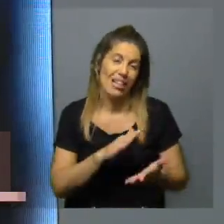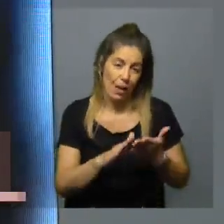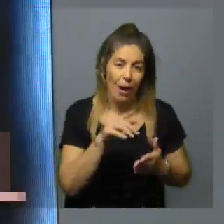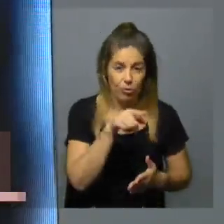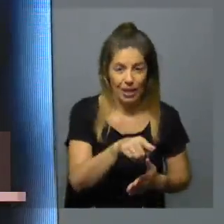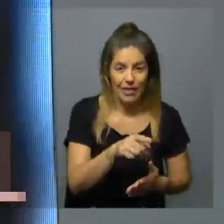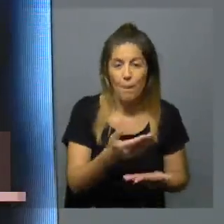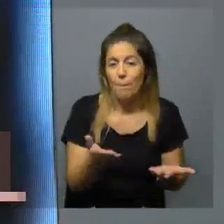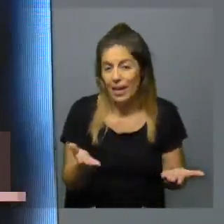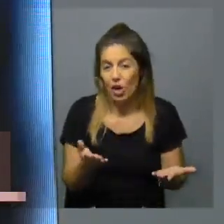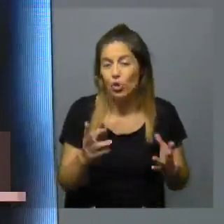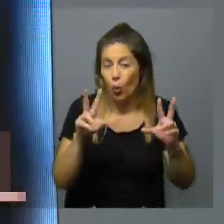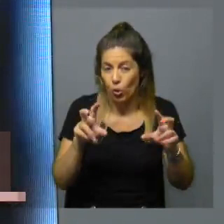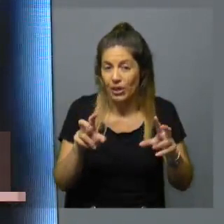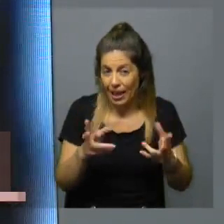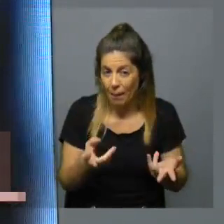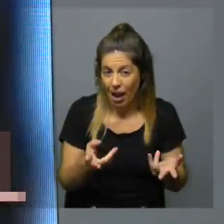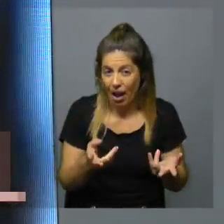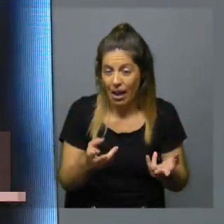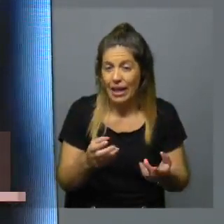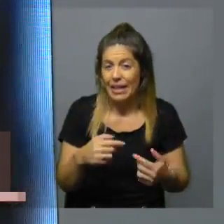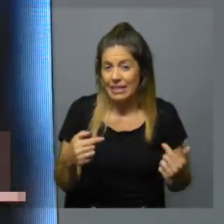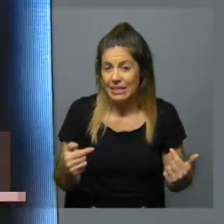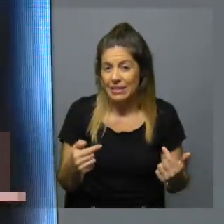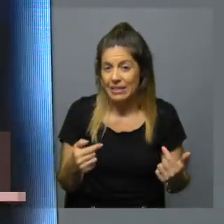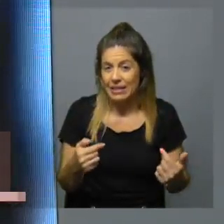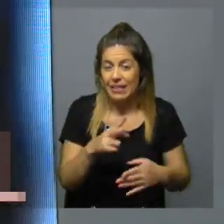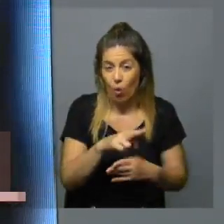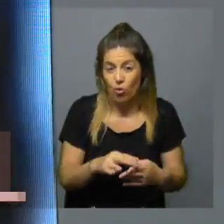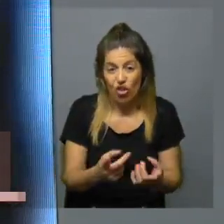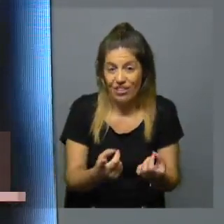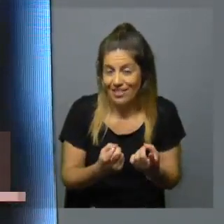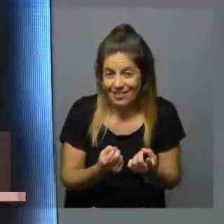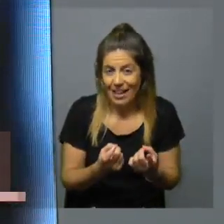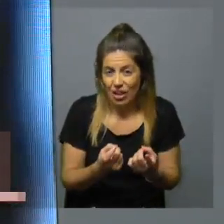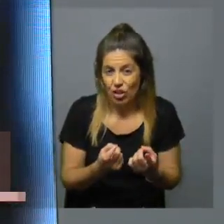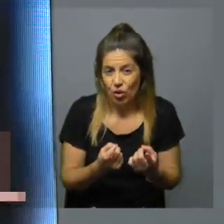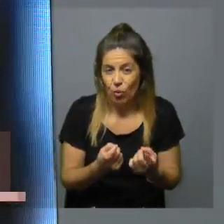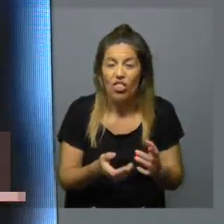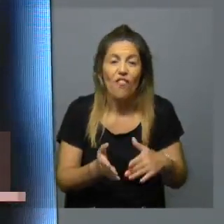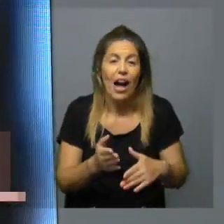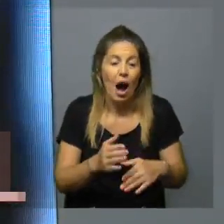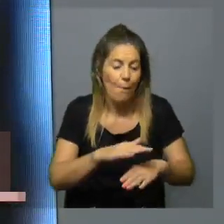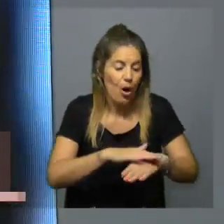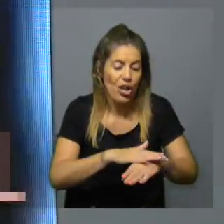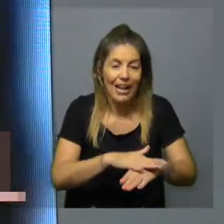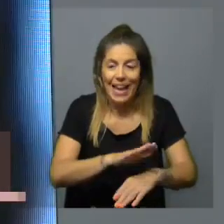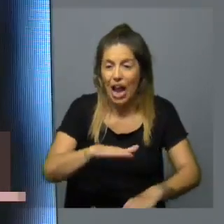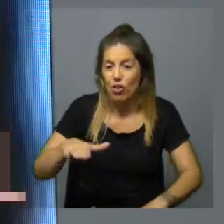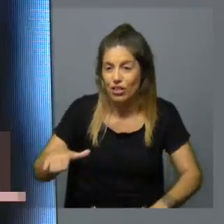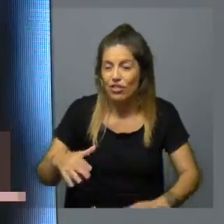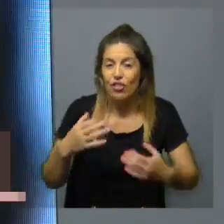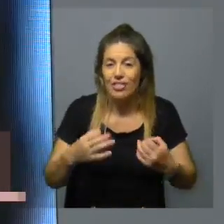digo, es todo un tema, es un objeto de sí, uso. Sí. Yo, cuando vas a ponerle a los chiquilines, digo,